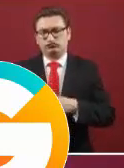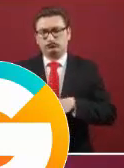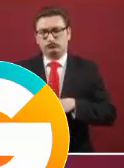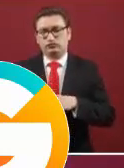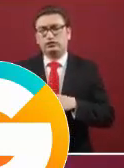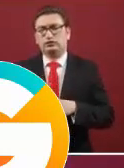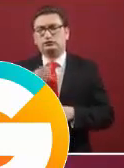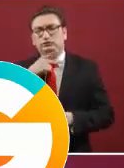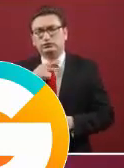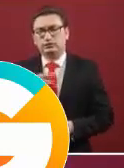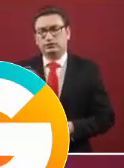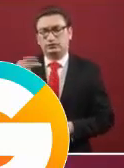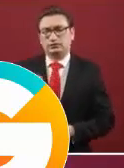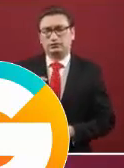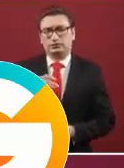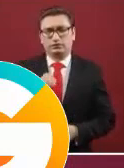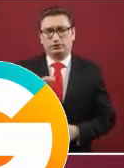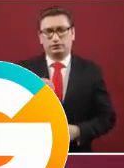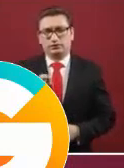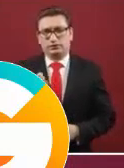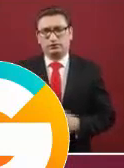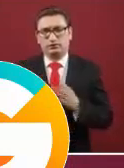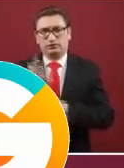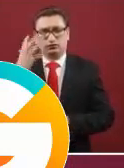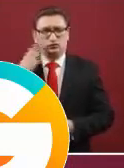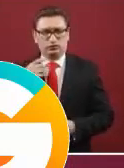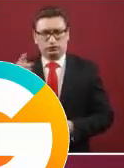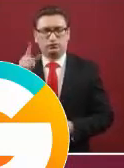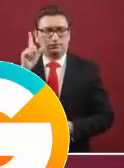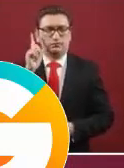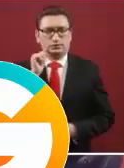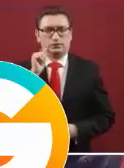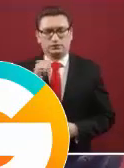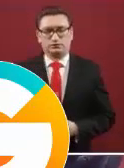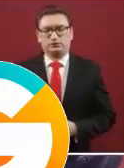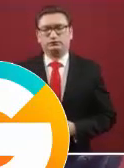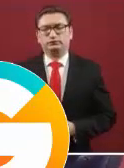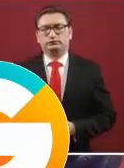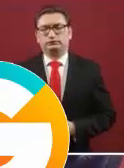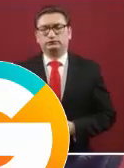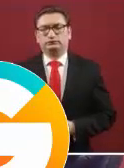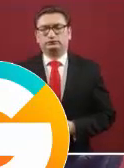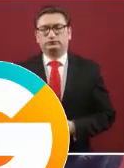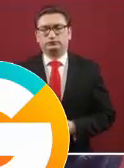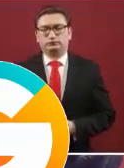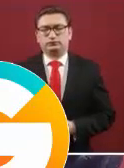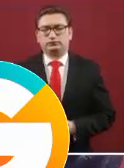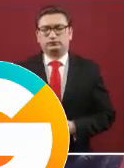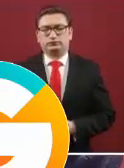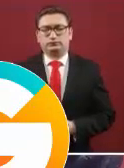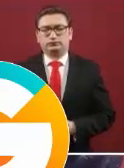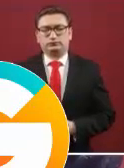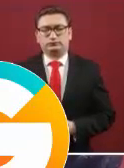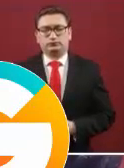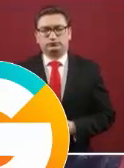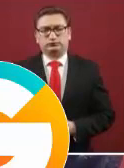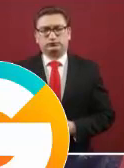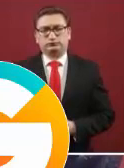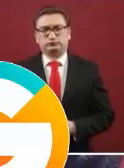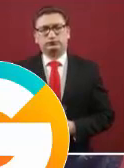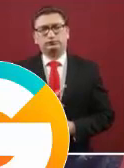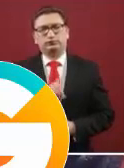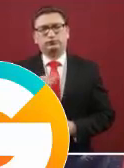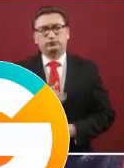de Cadereyta, Nuevo León, mañana, y vamos a tener un acto en la tarde